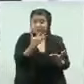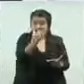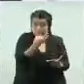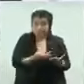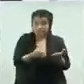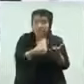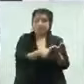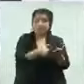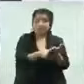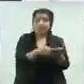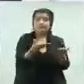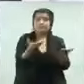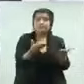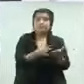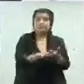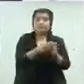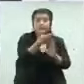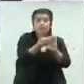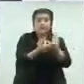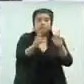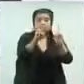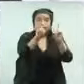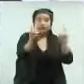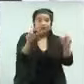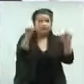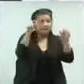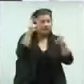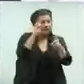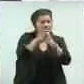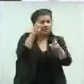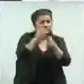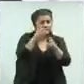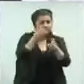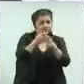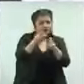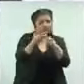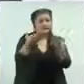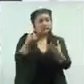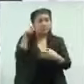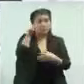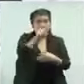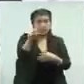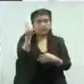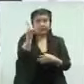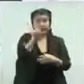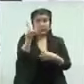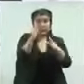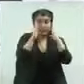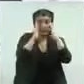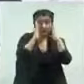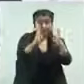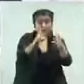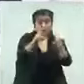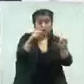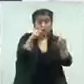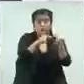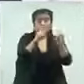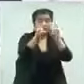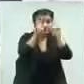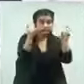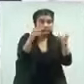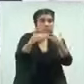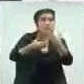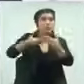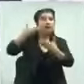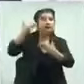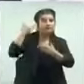verdadera, realmente sería un tema catastrófico el tema de que ustedes no hayan tomado cartas en el asunto con